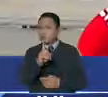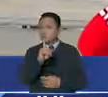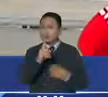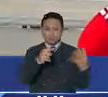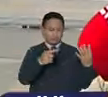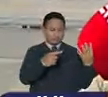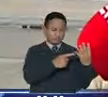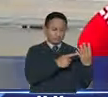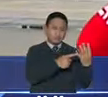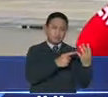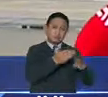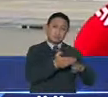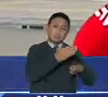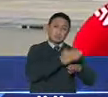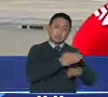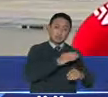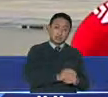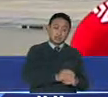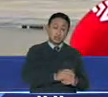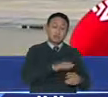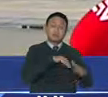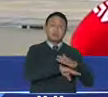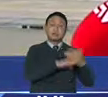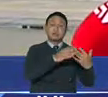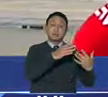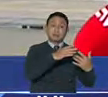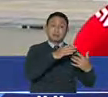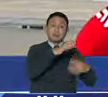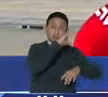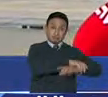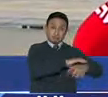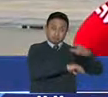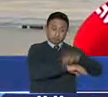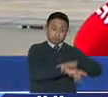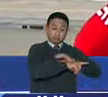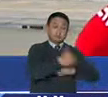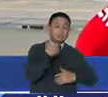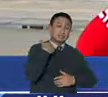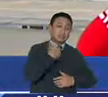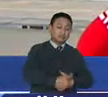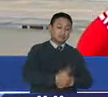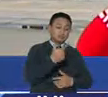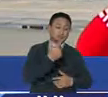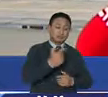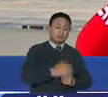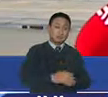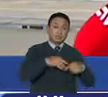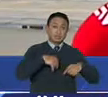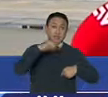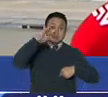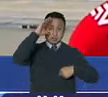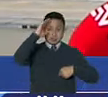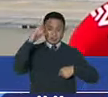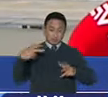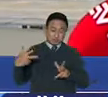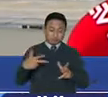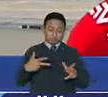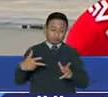fue aprehendido en flagrancia portando armas de fuego, en la cual hubo una persecución inclusive ininterrumpida con los servidores